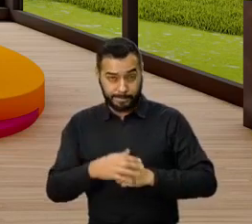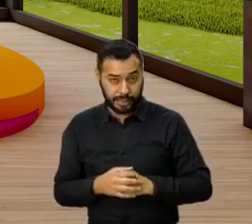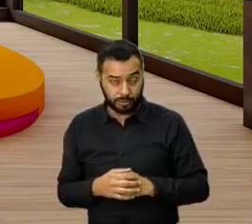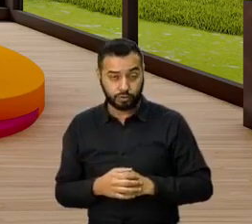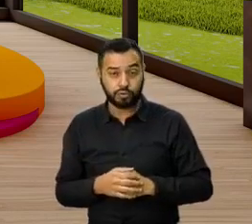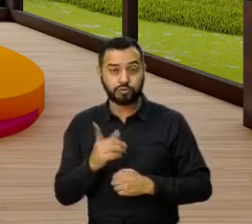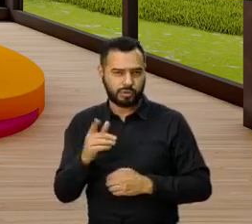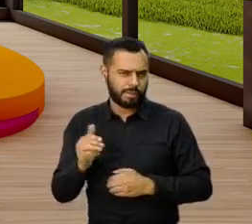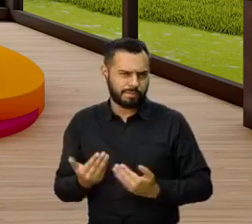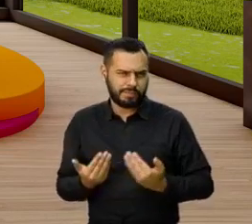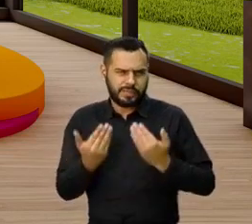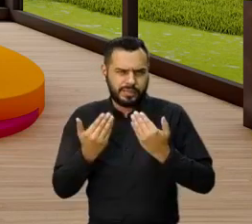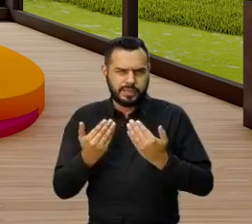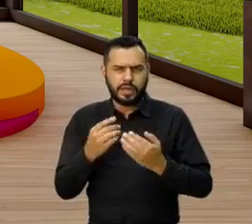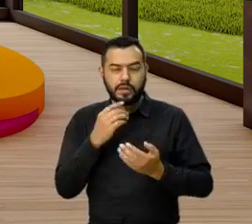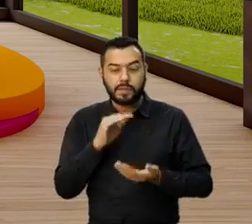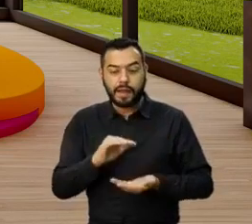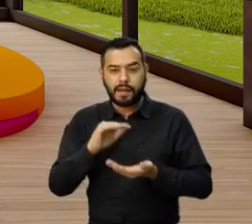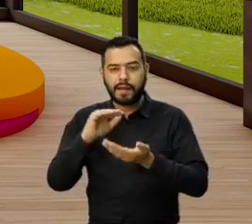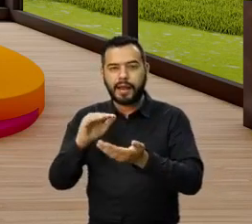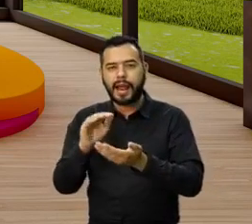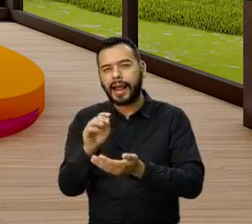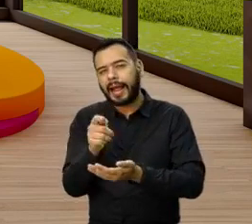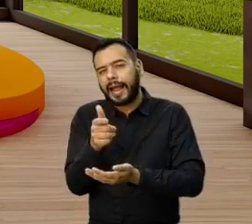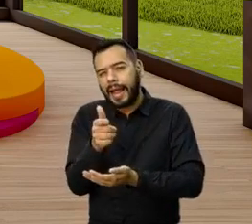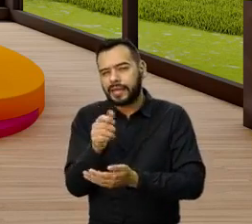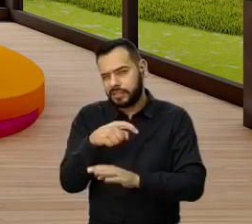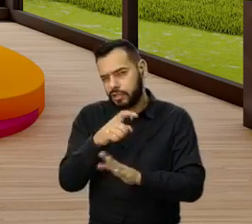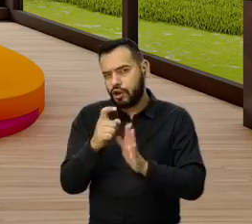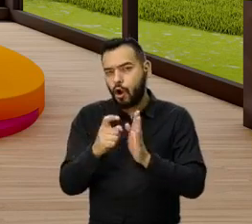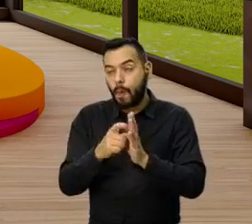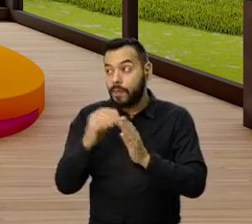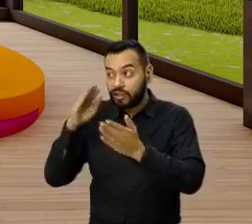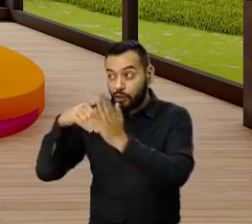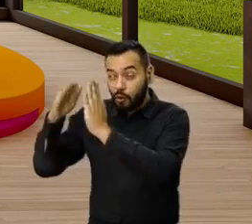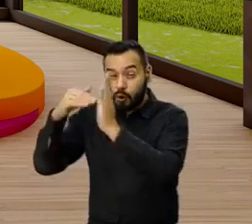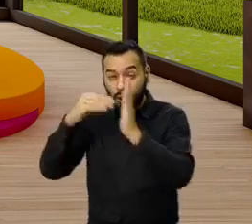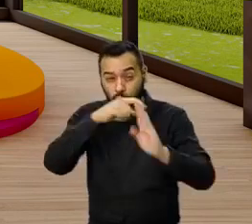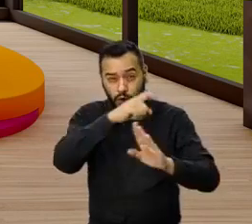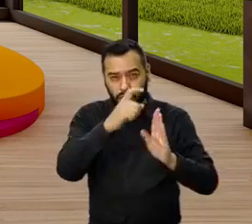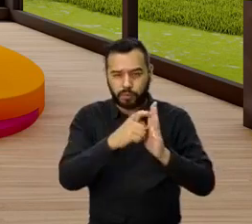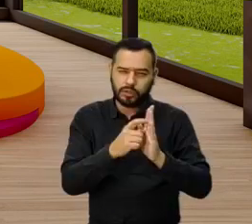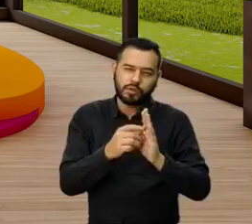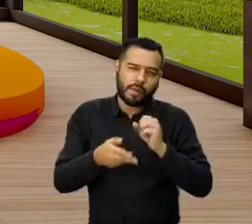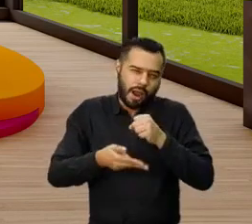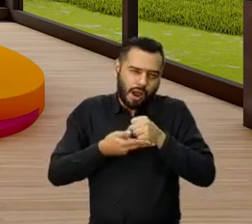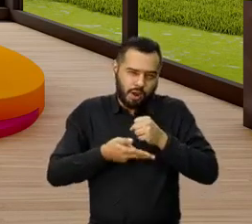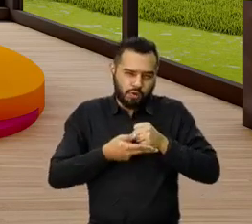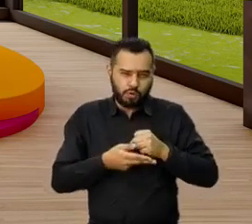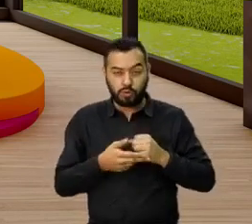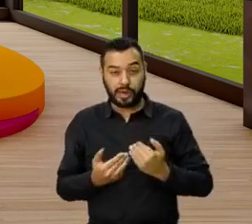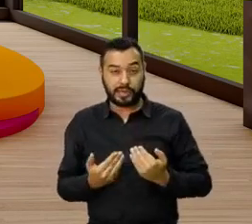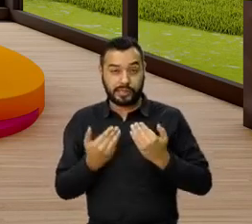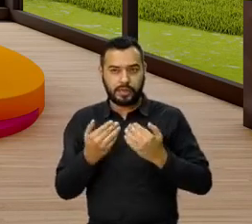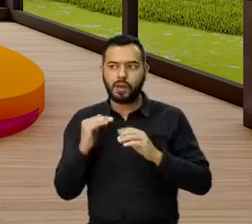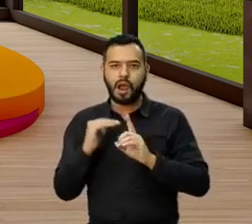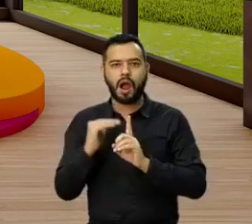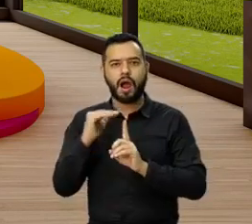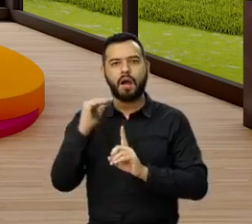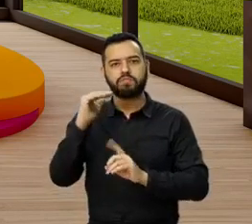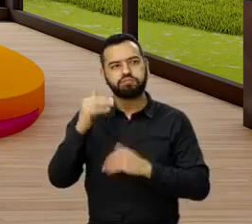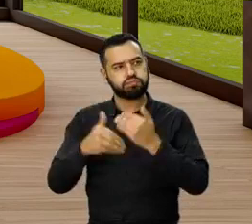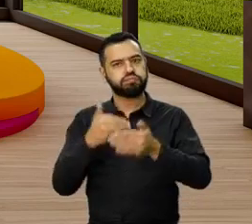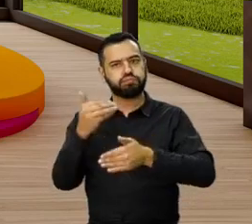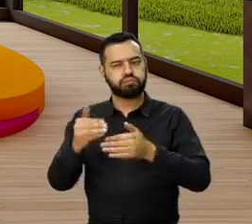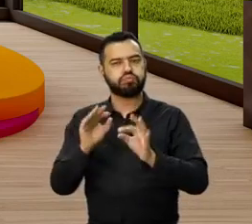que nosotros tenemos es que se van a entregar semi acabados entonces también es una forma de economizar y que ustedes tengan un apartamento realmente muy